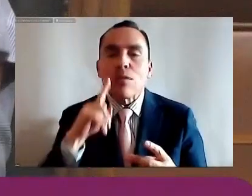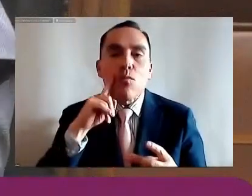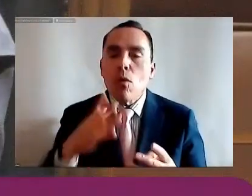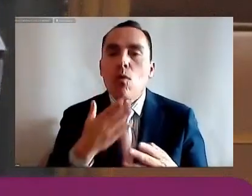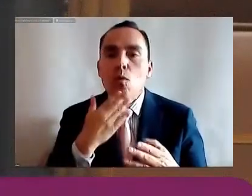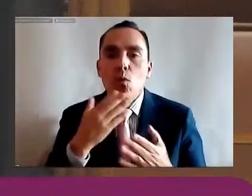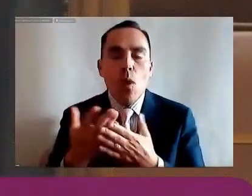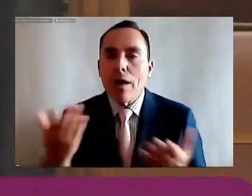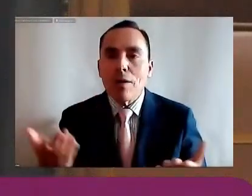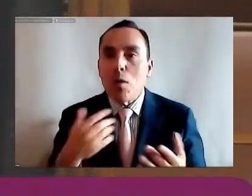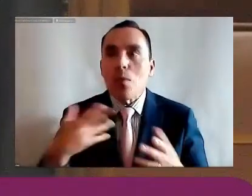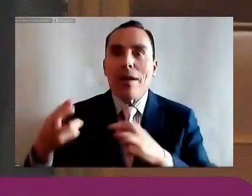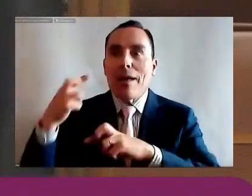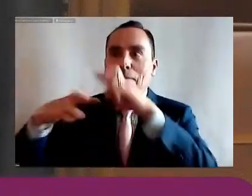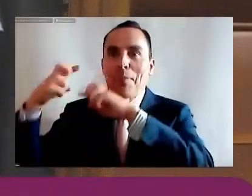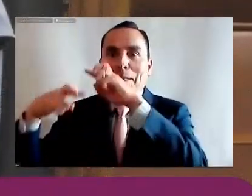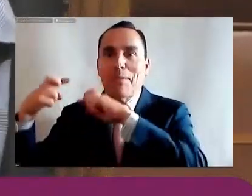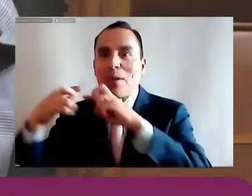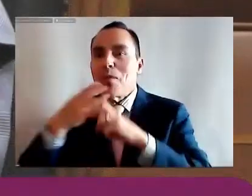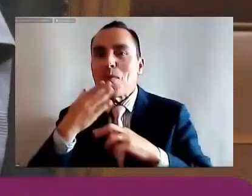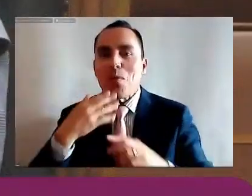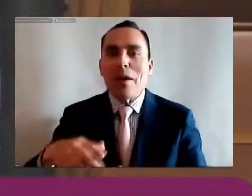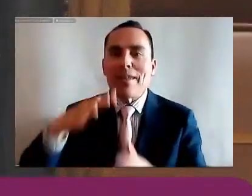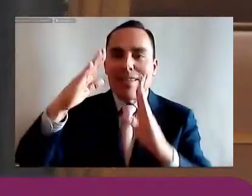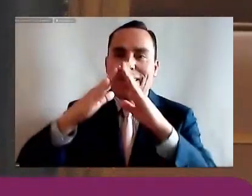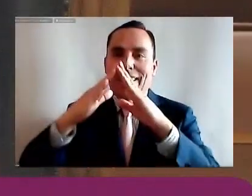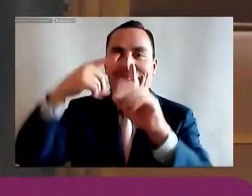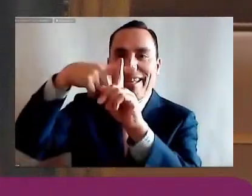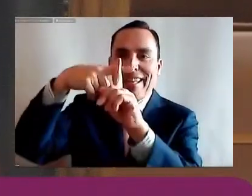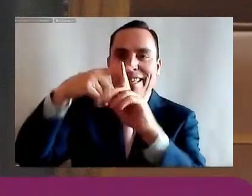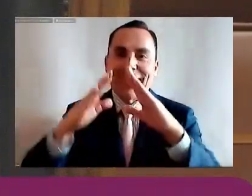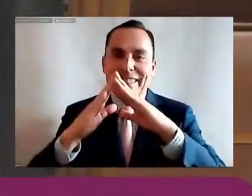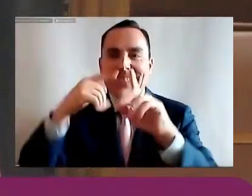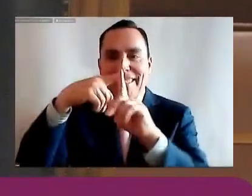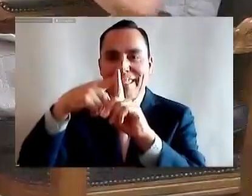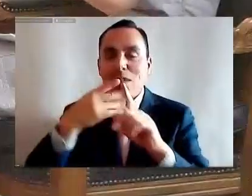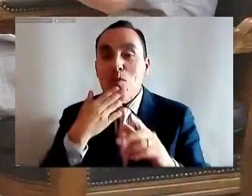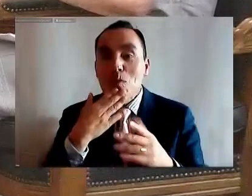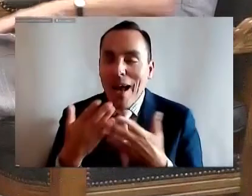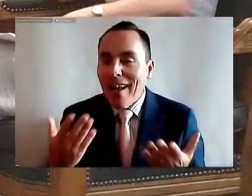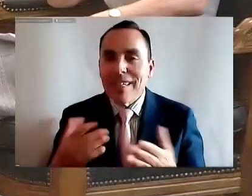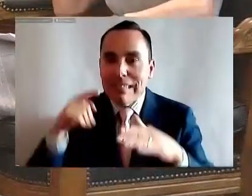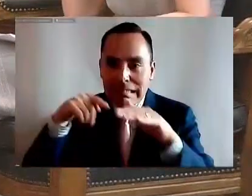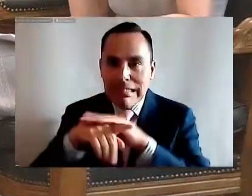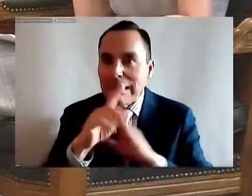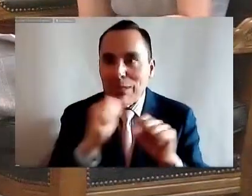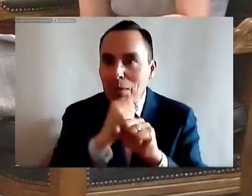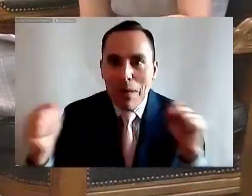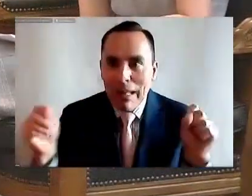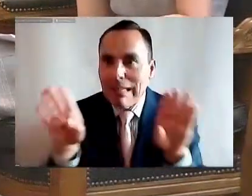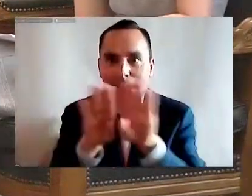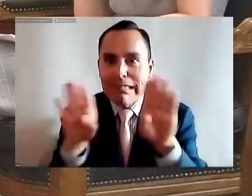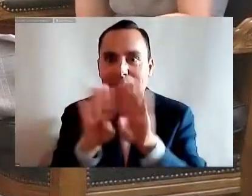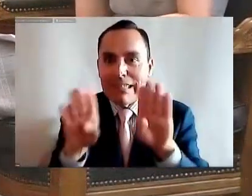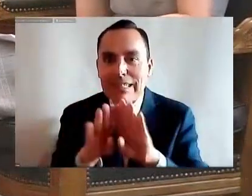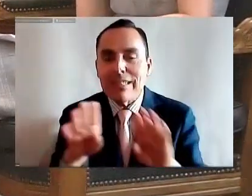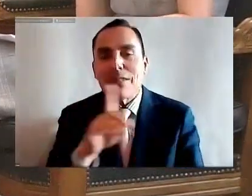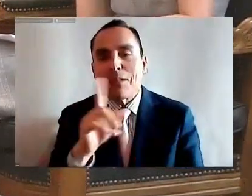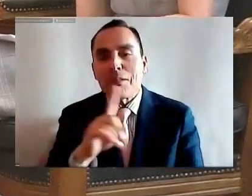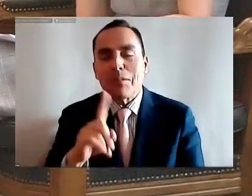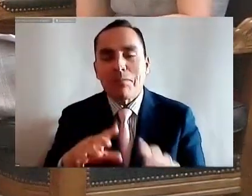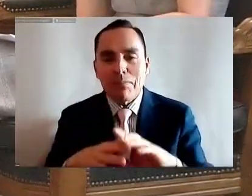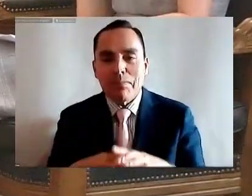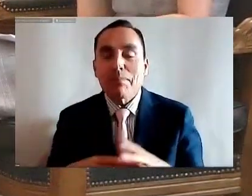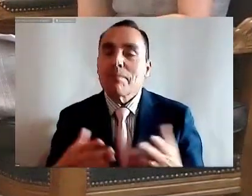Porque sí, claro, en la iglesia, digamos, una cosa así como claro, a la cual no se puede entrar solamente en otras áreas. Entonces,